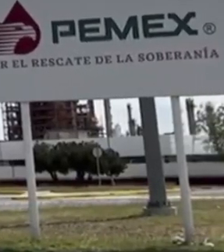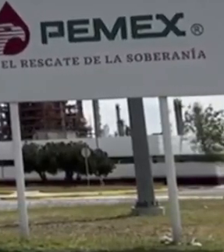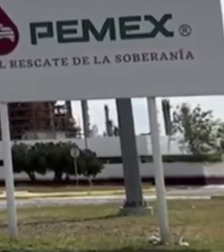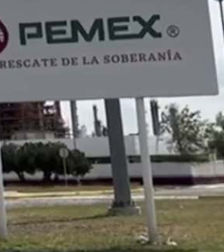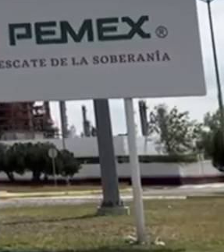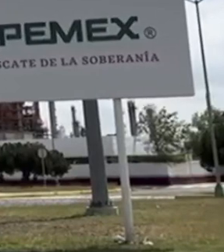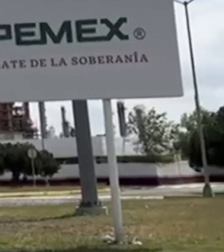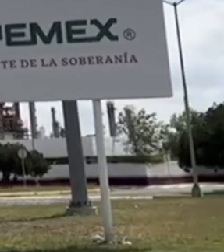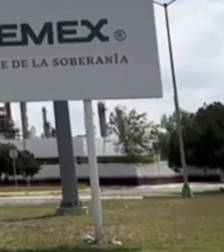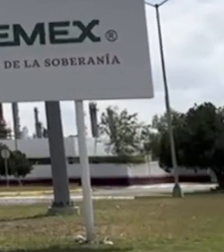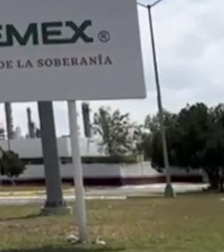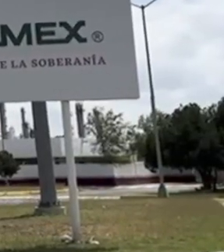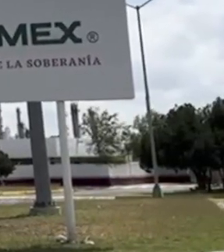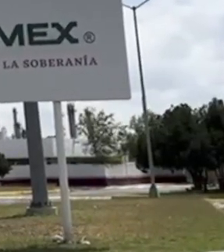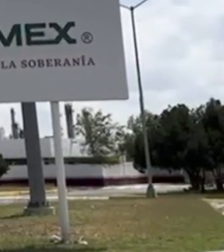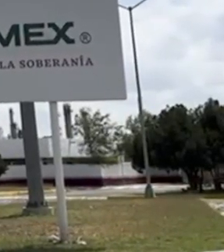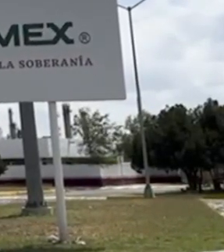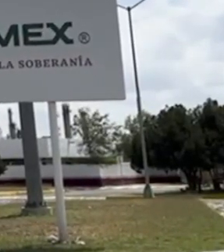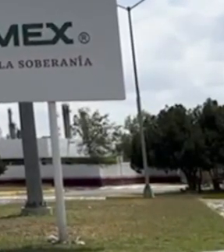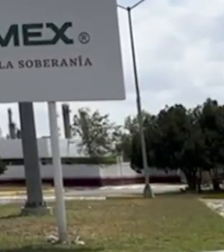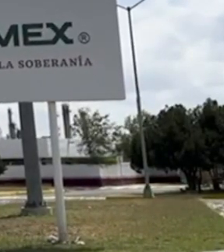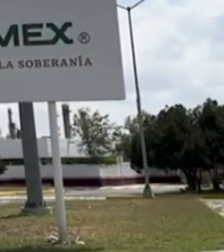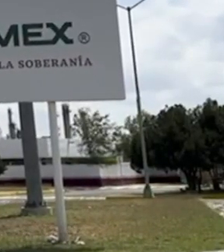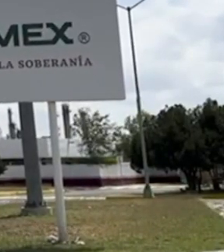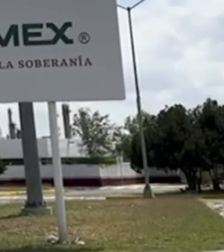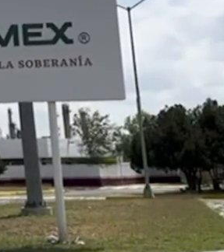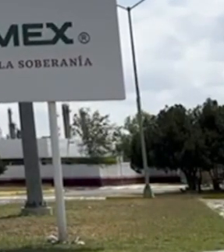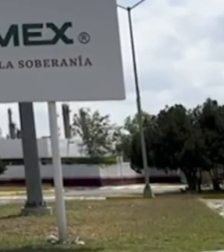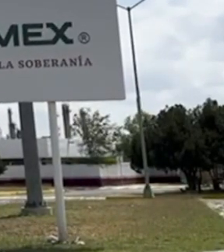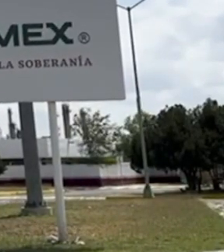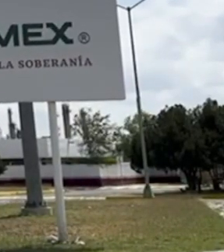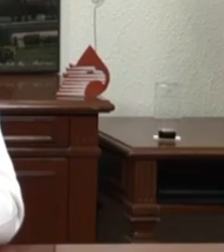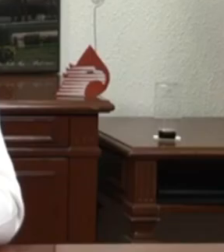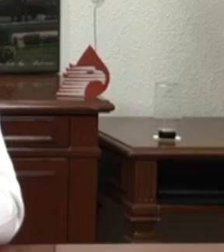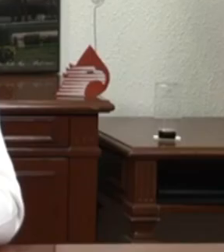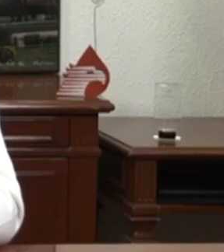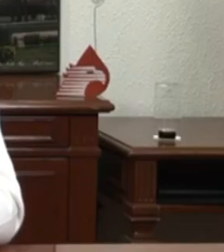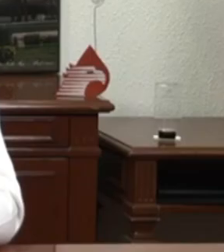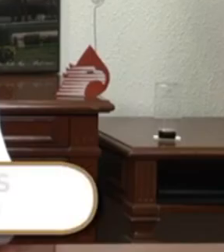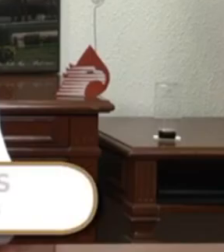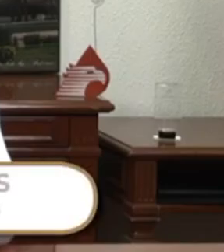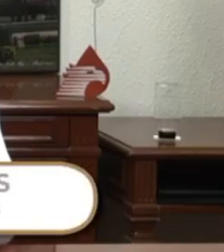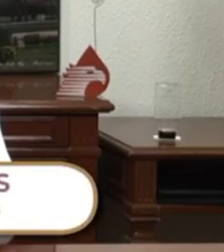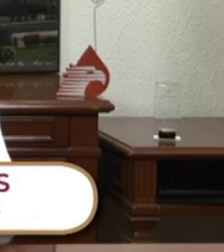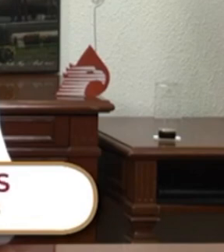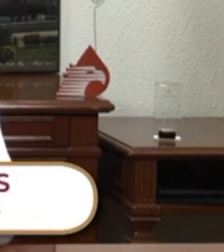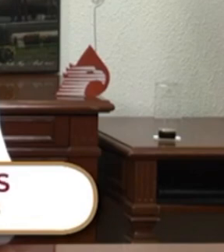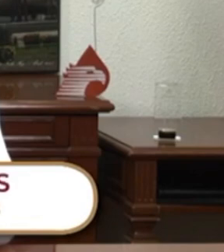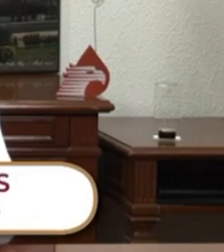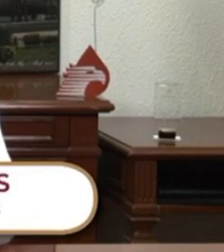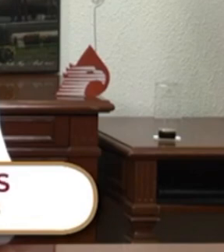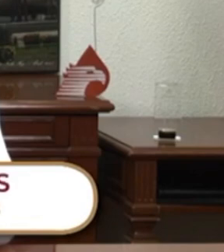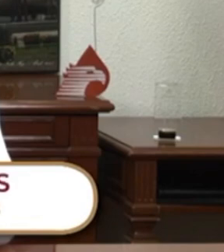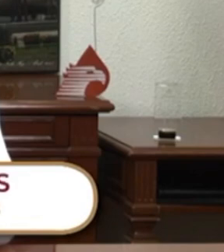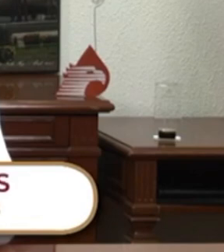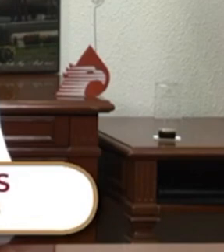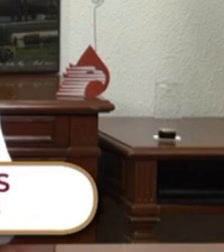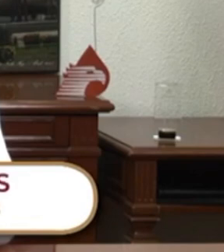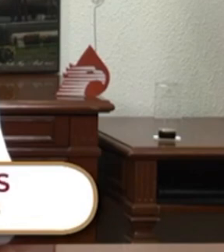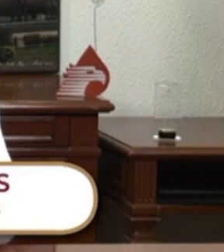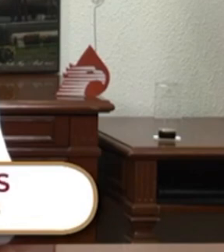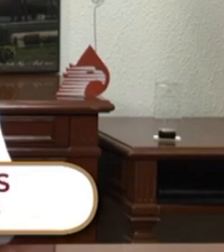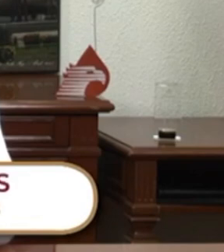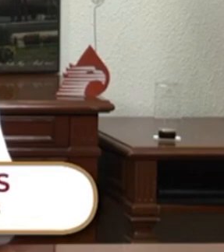de carbono por año Petróleos Mexicanos refrenda su compromiso con la sostenibilidad el cuidado del medio ambiente